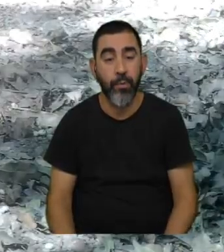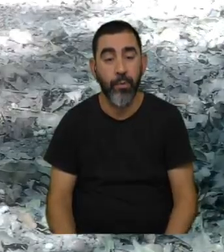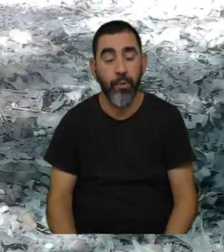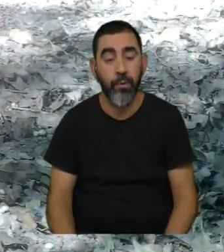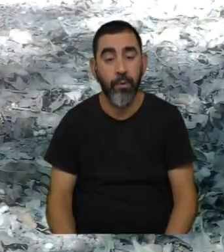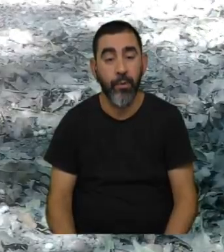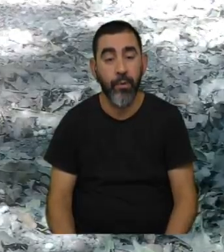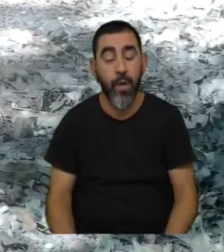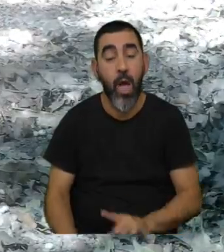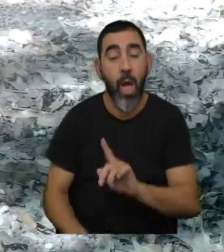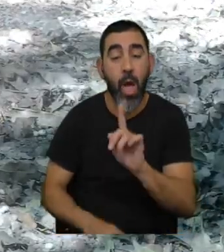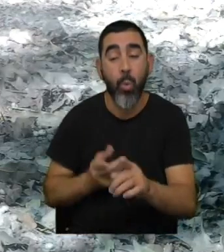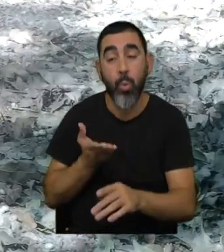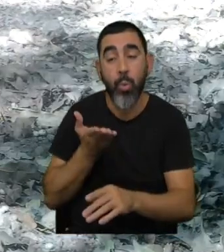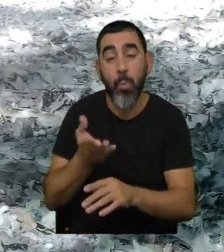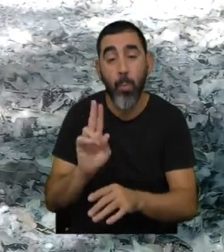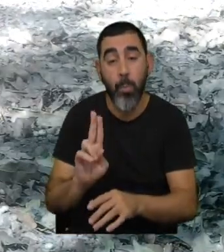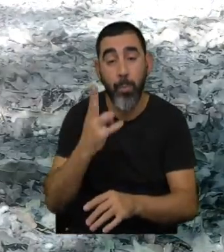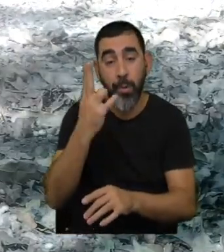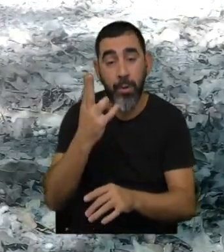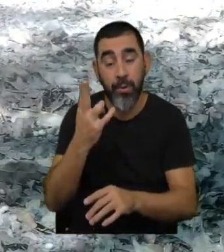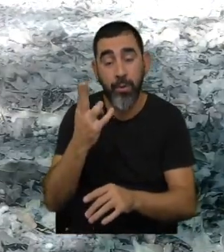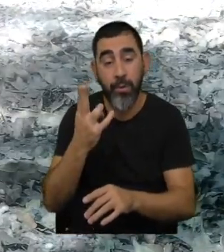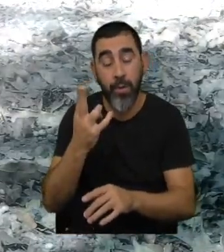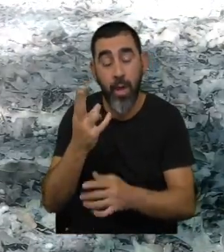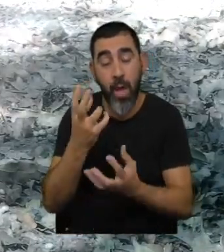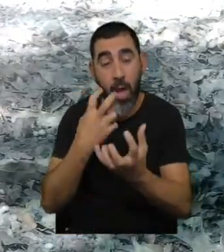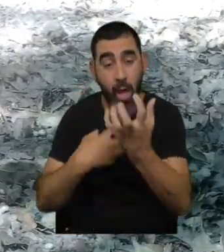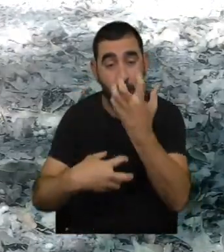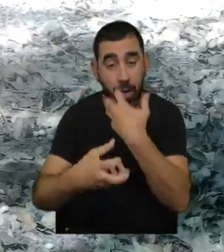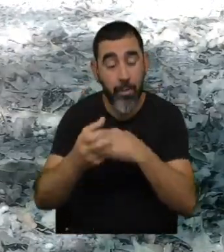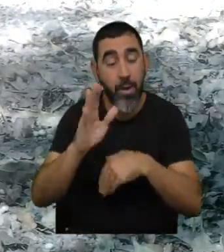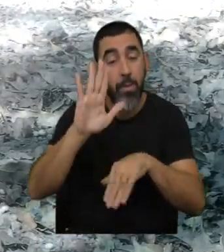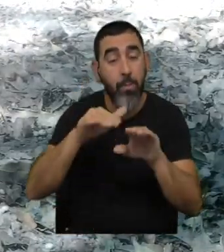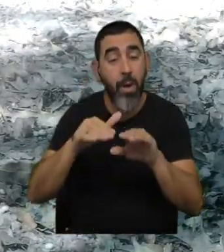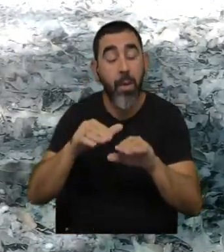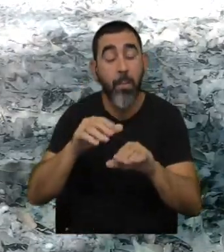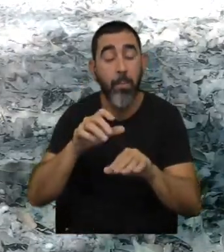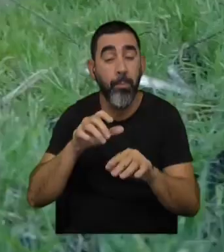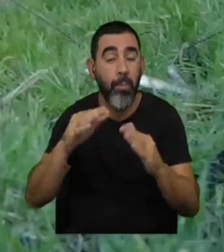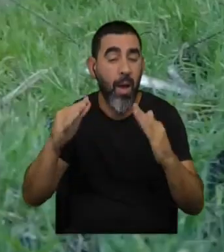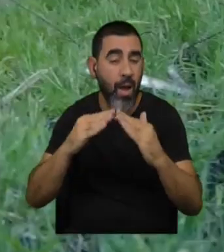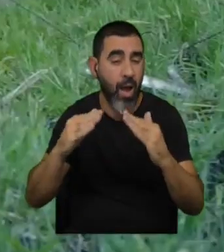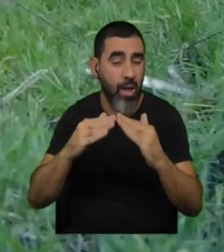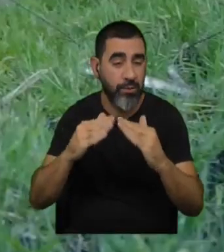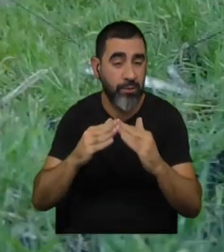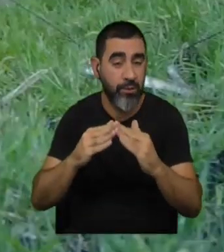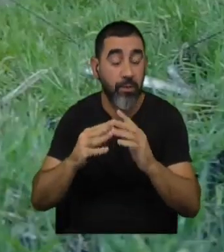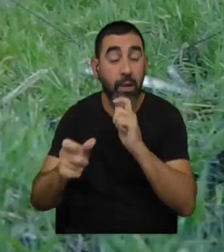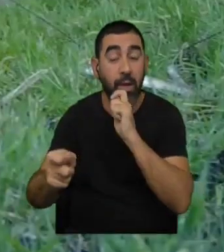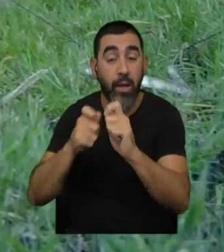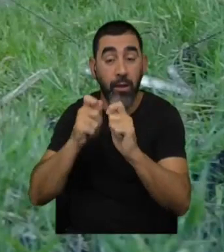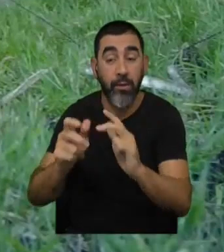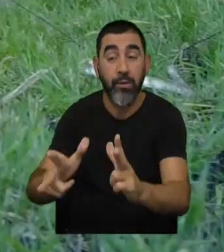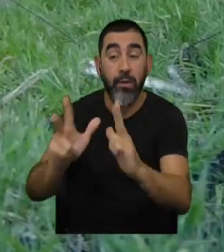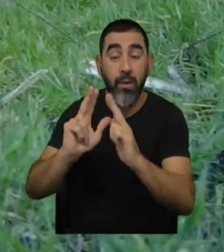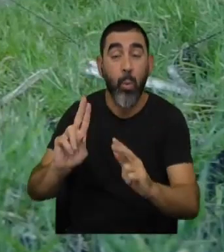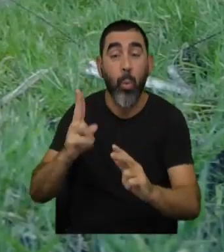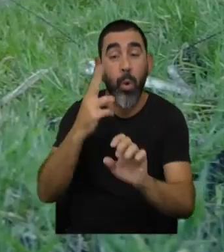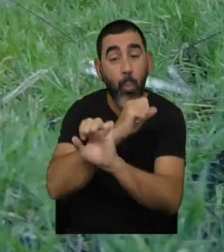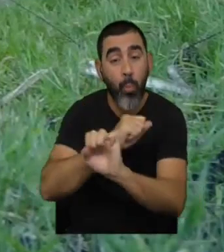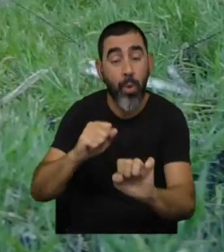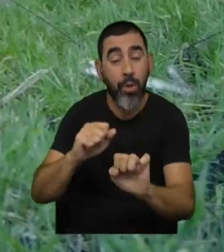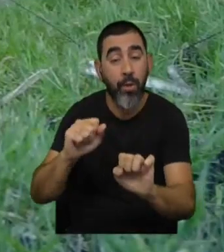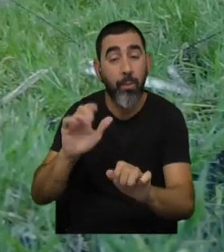La demanda acá en Uruguay de especies traficadas está siendo principalmente para mascotas. A partir de las entrevistas también nos mencionan que Uruguay podría ser un país